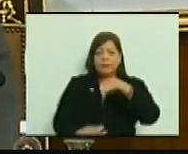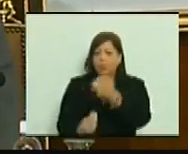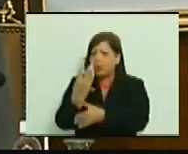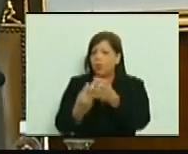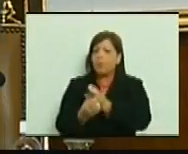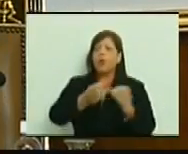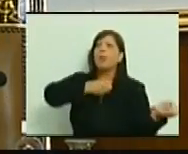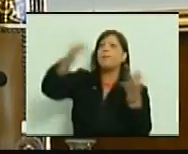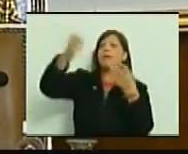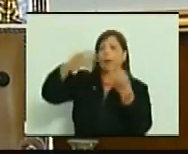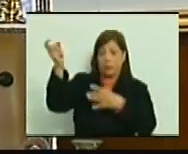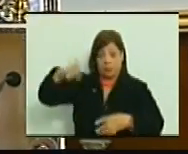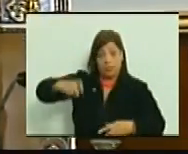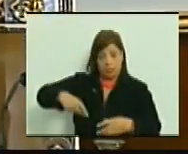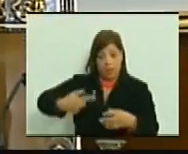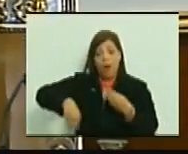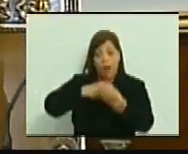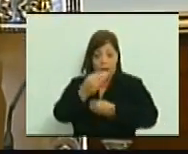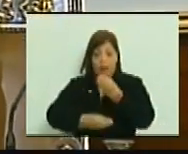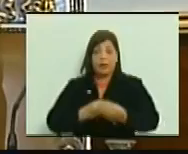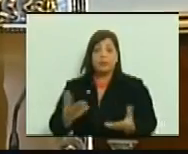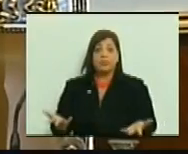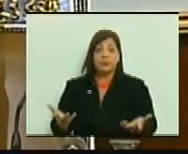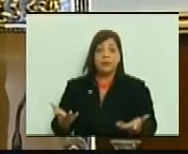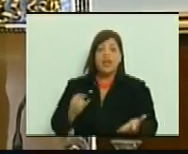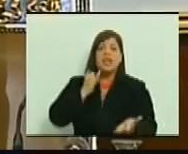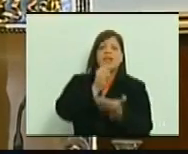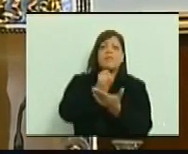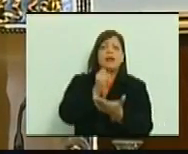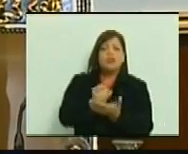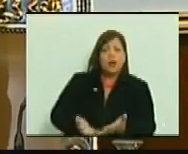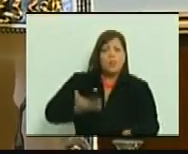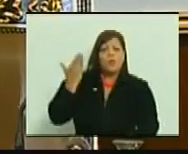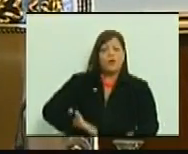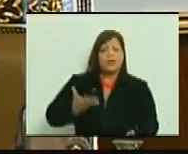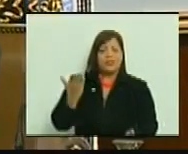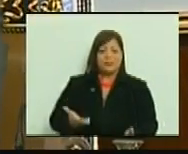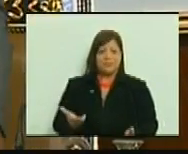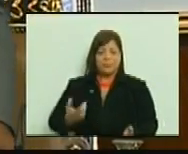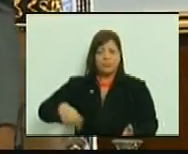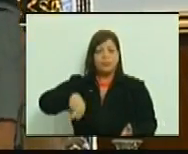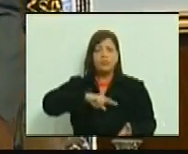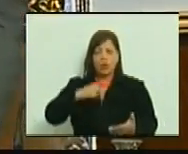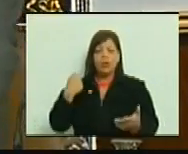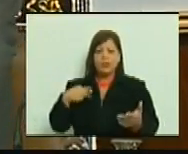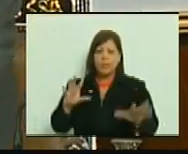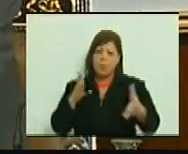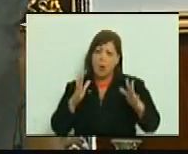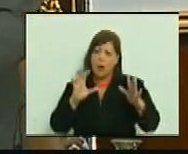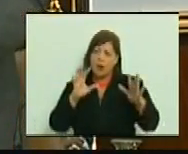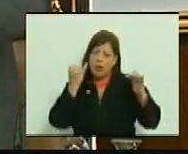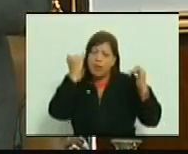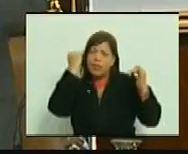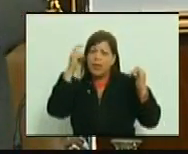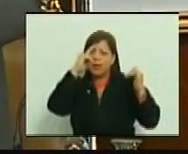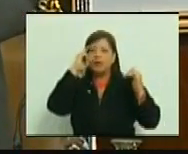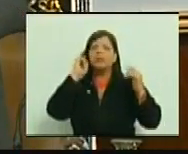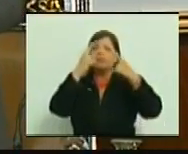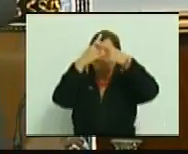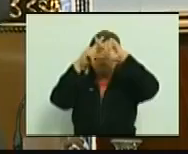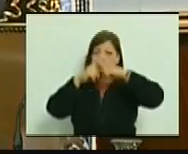otros países? Cuando ha habido inversiones importantes. Nosotros tenemos, para que tengamos una idea,